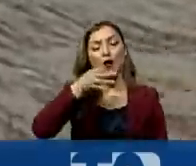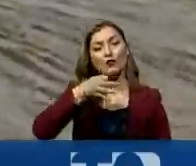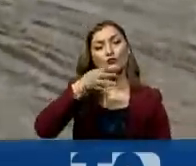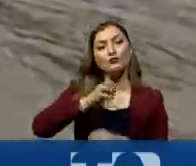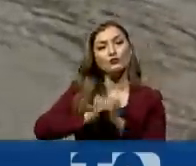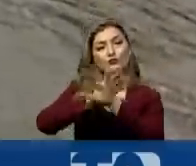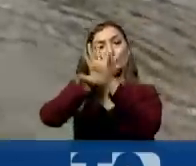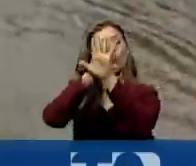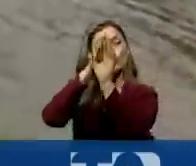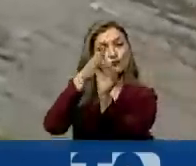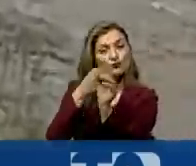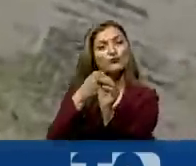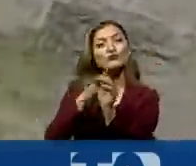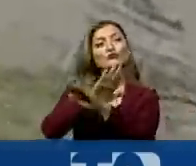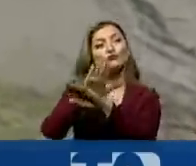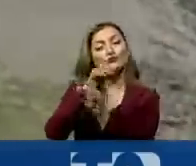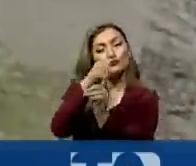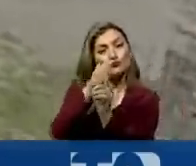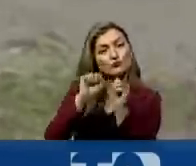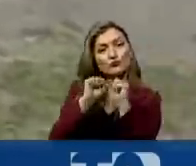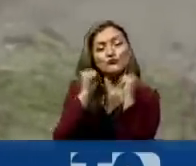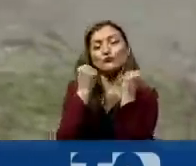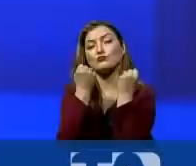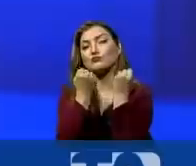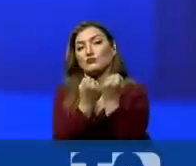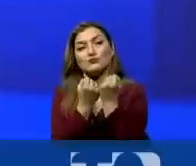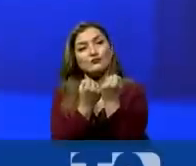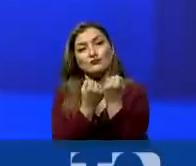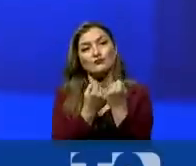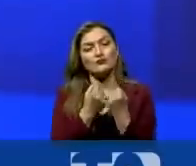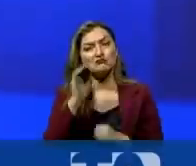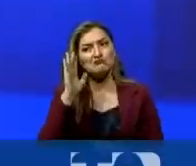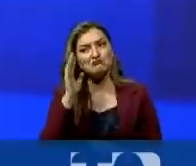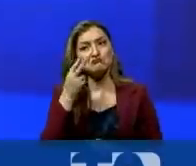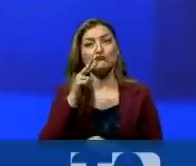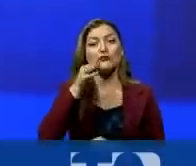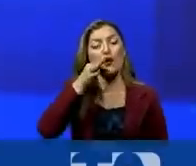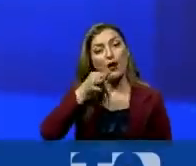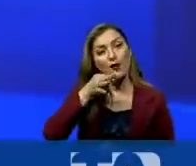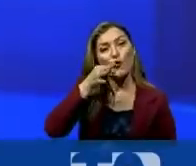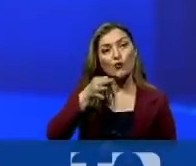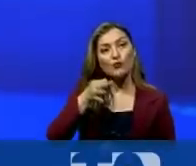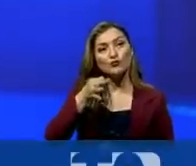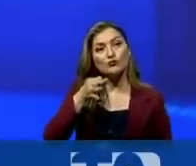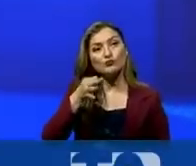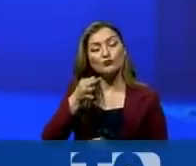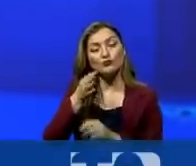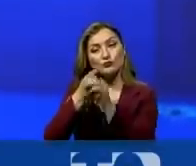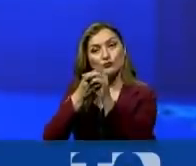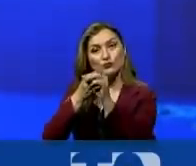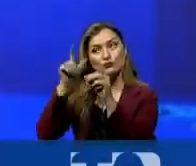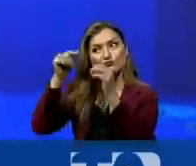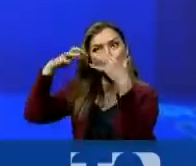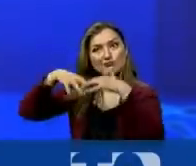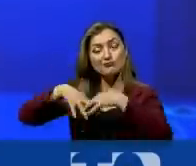objetivo claro hacia una lucha social legítima sino también hemos visto discursos desestabilizadores